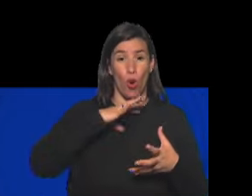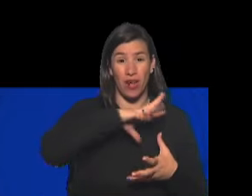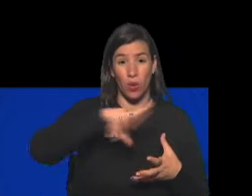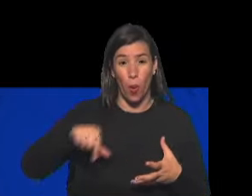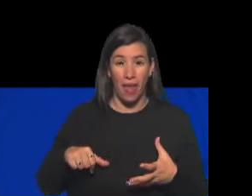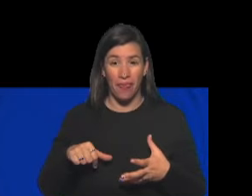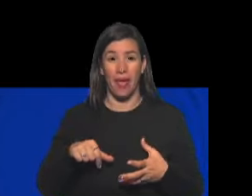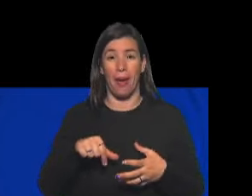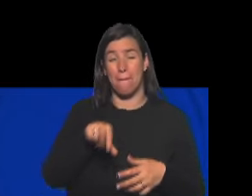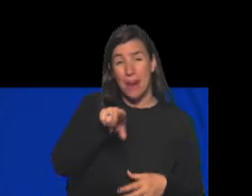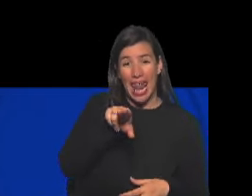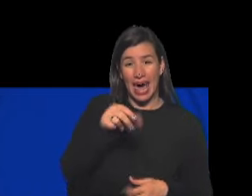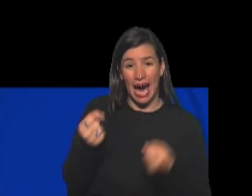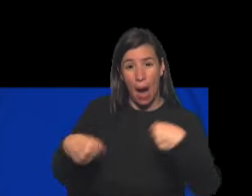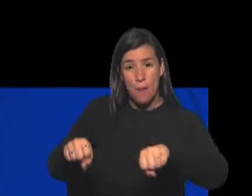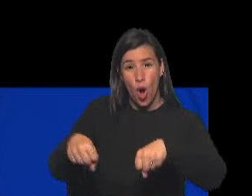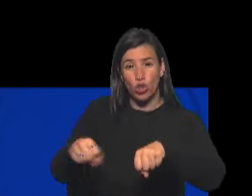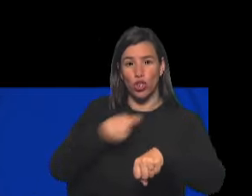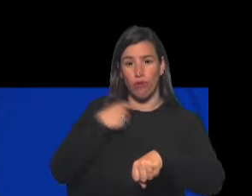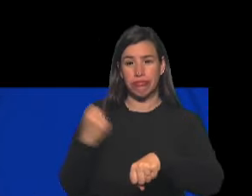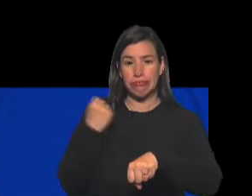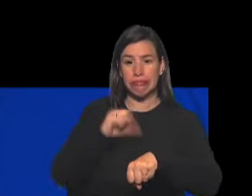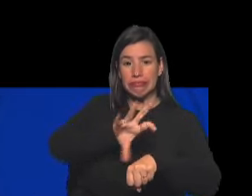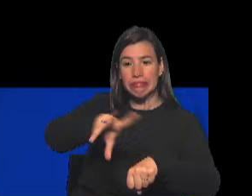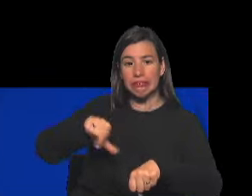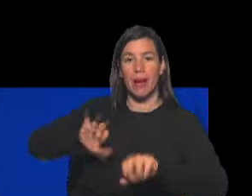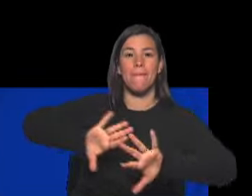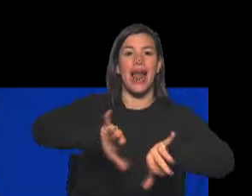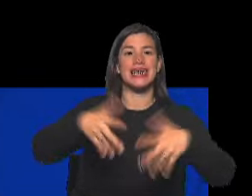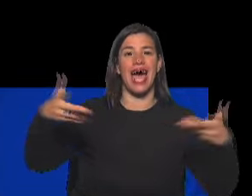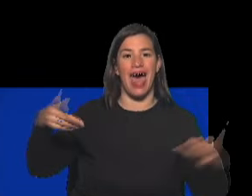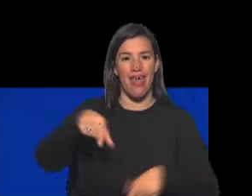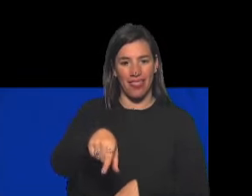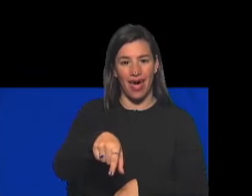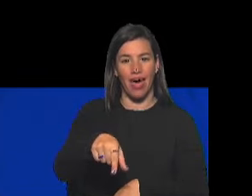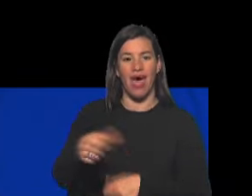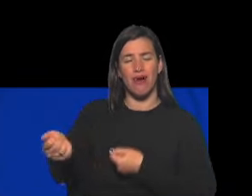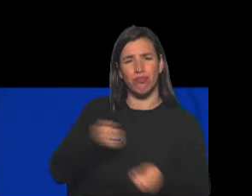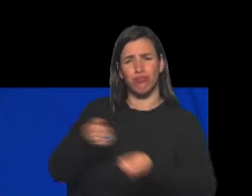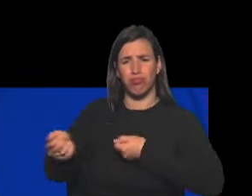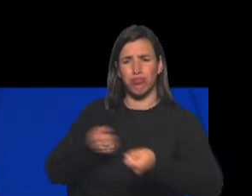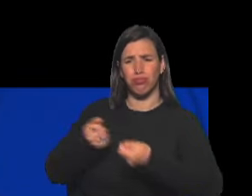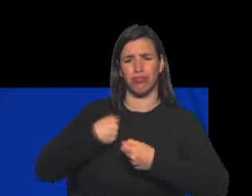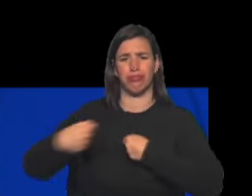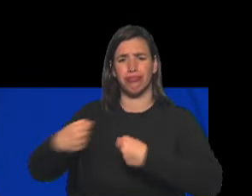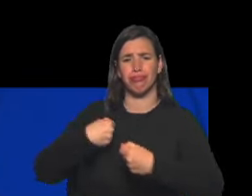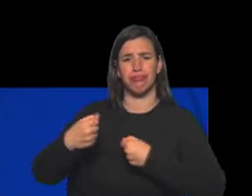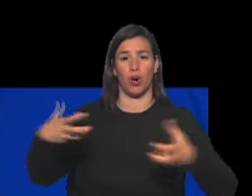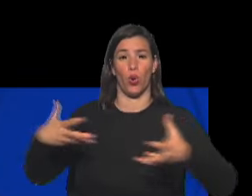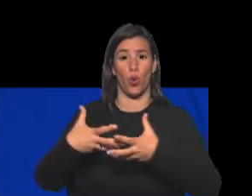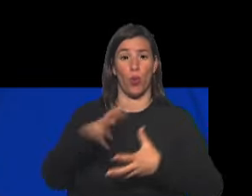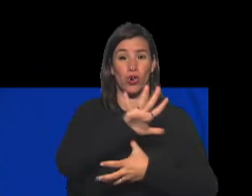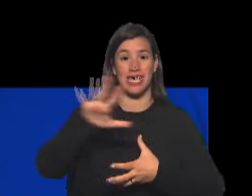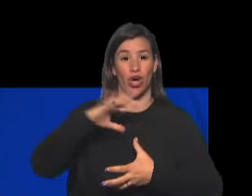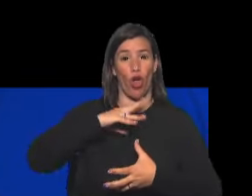luz del día en la zona de Playa Grande. Después del ataque con forcejeos, los cinco delincuentes se